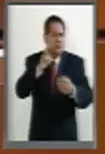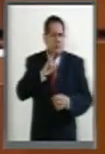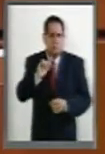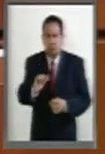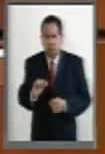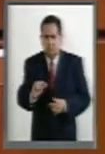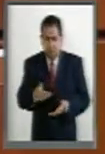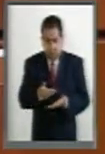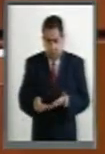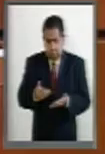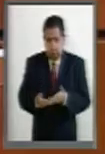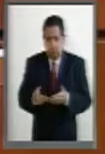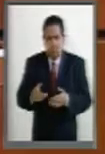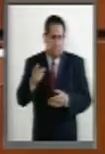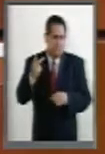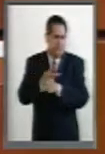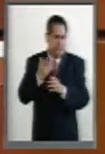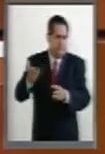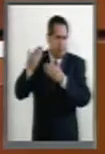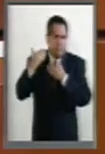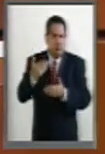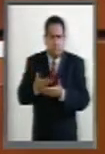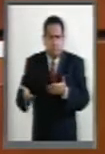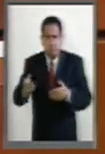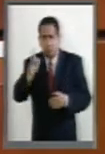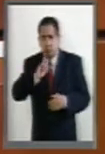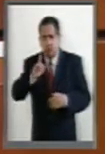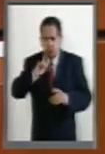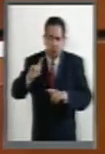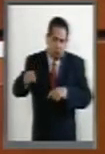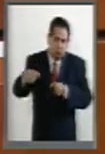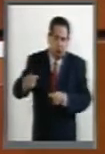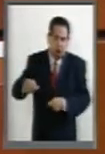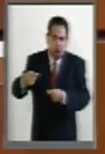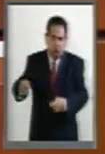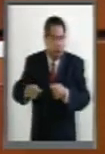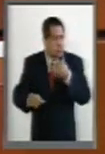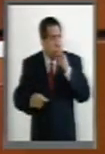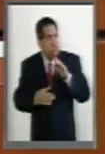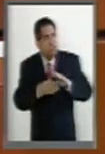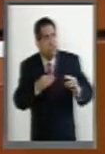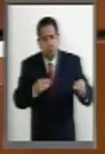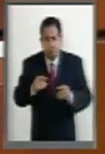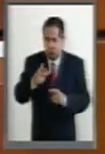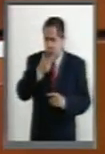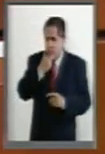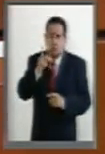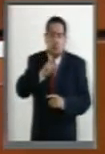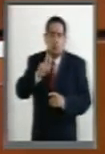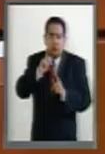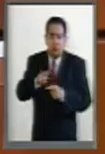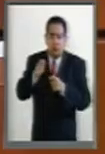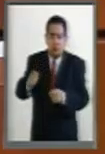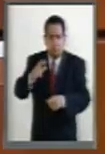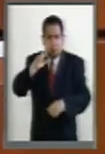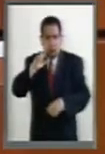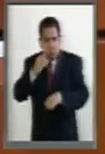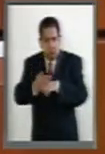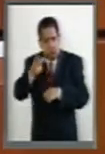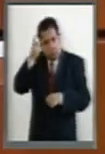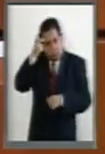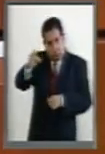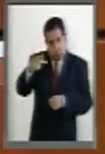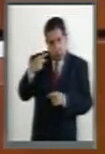Hoy los tiempos han ido, las mujeres han ido heredando o ido adoptando la titularidad de los derechos